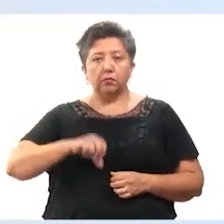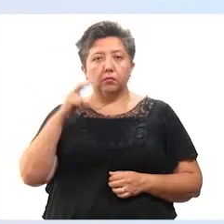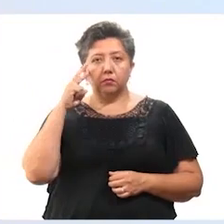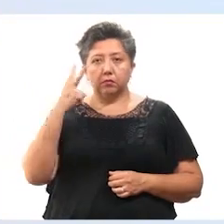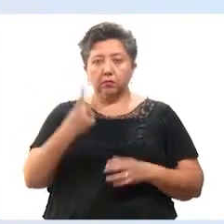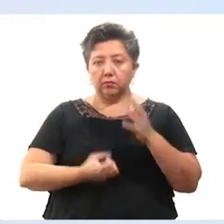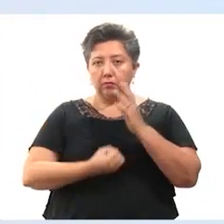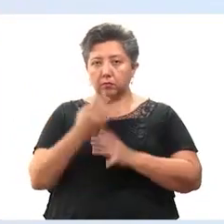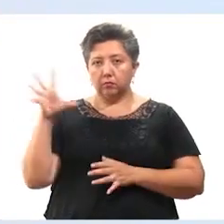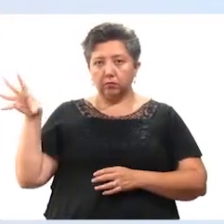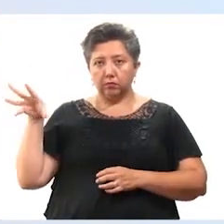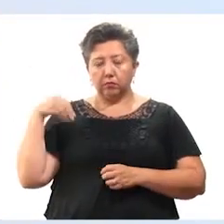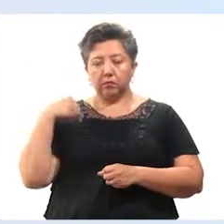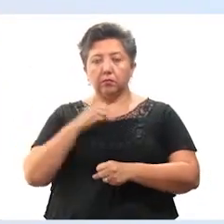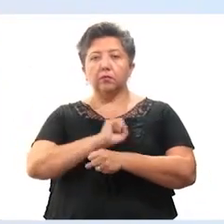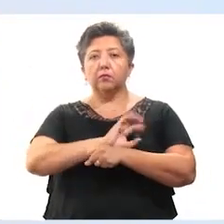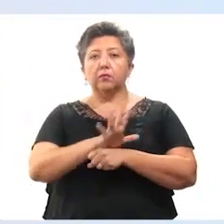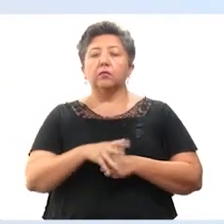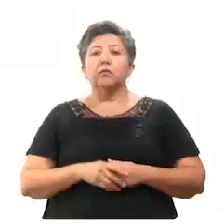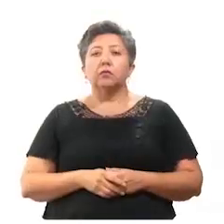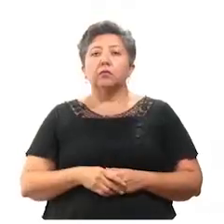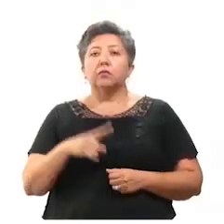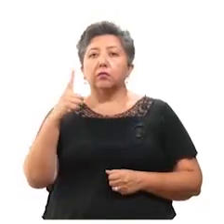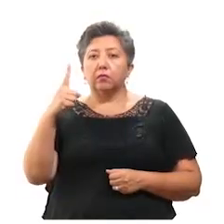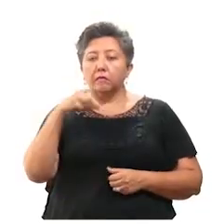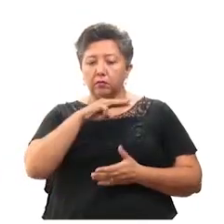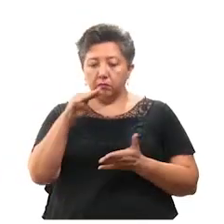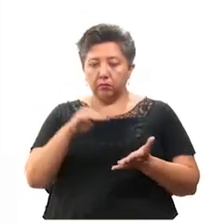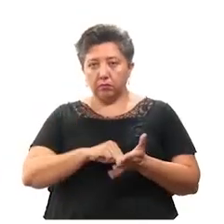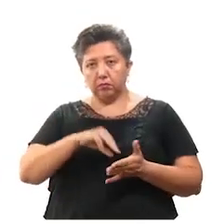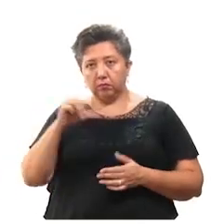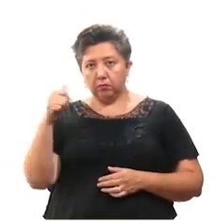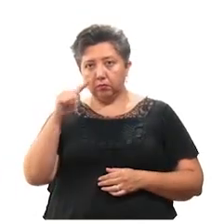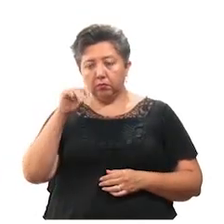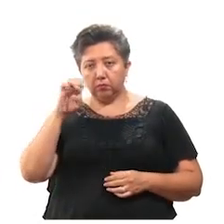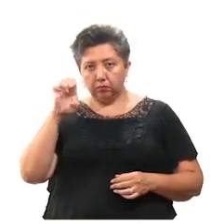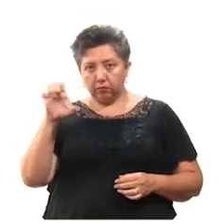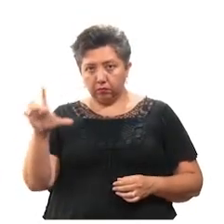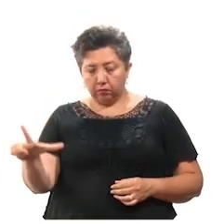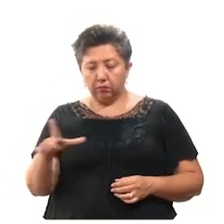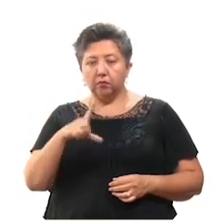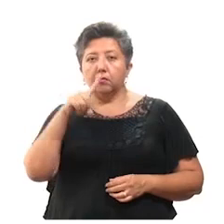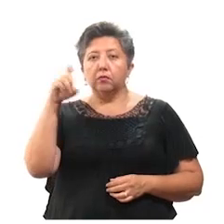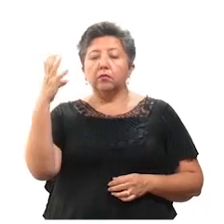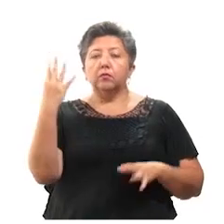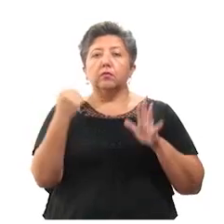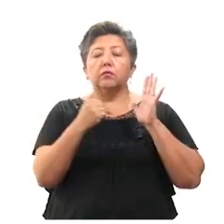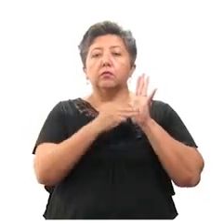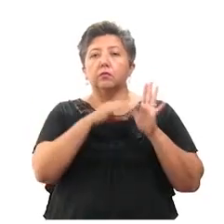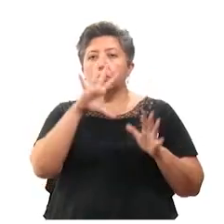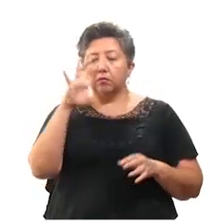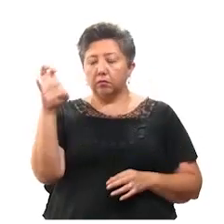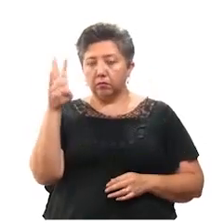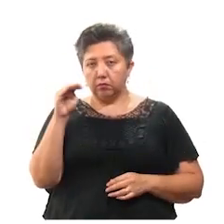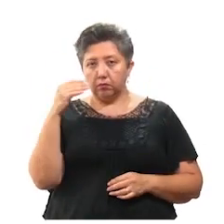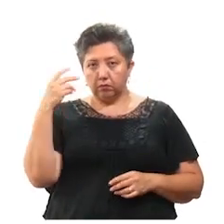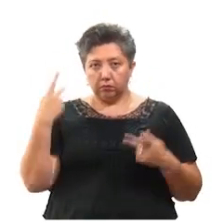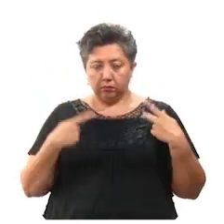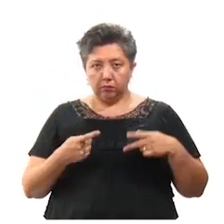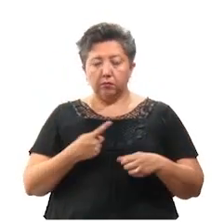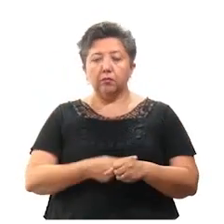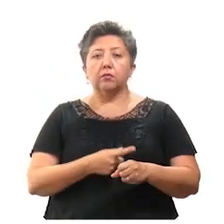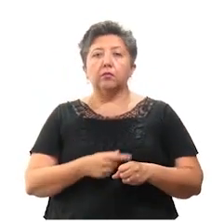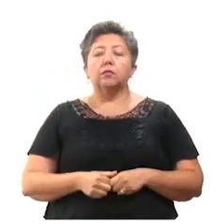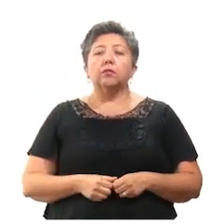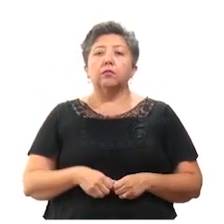detectaron dos nuevos contagios de coronavirus, uno en Mérida y uno en Ticul. De los 109,590 casos